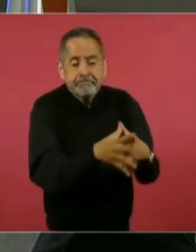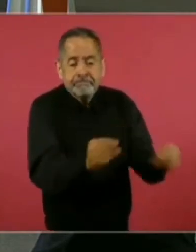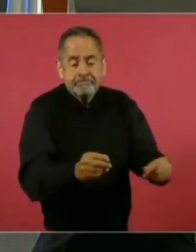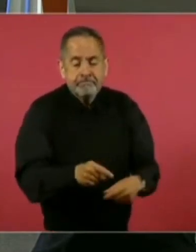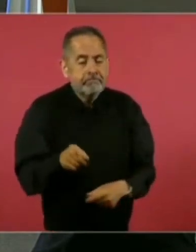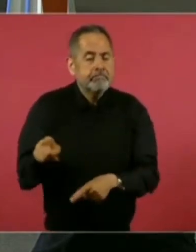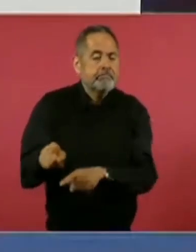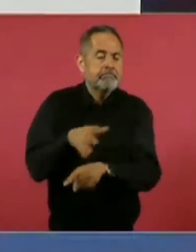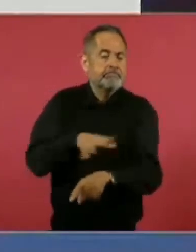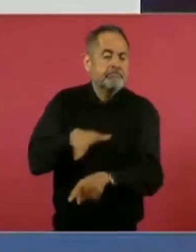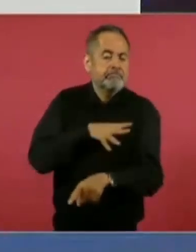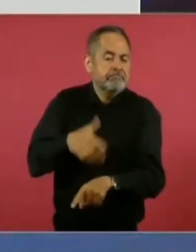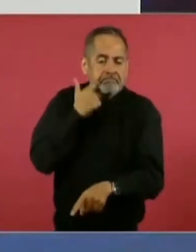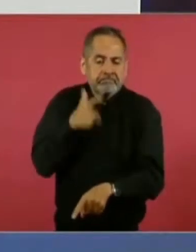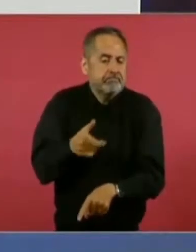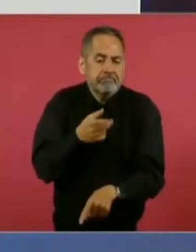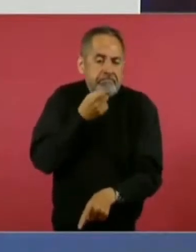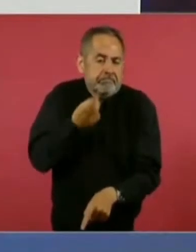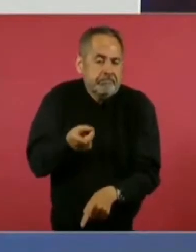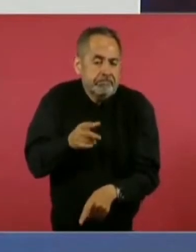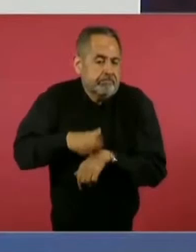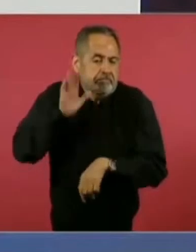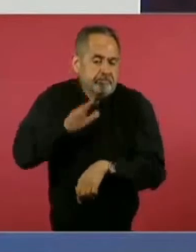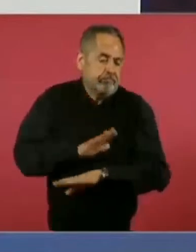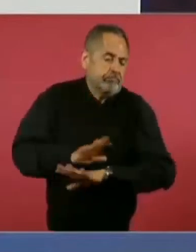los jóvenes.